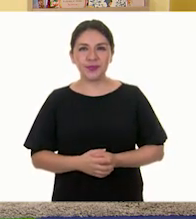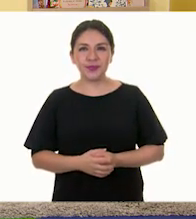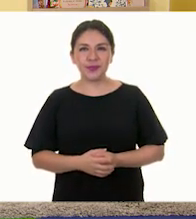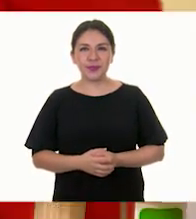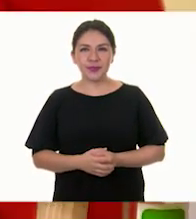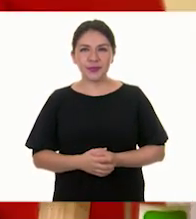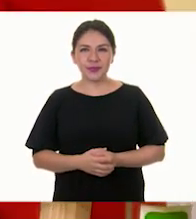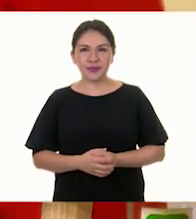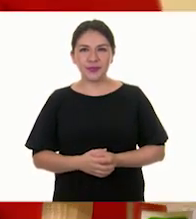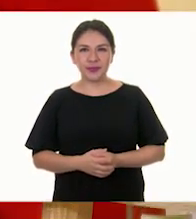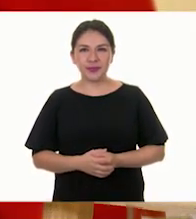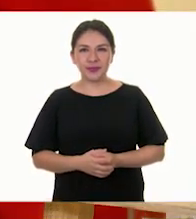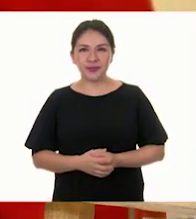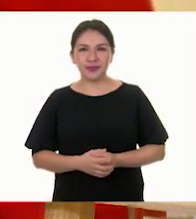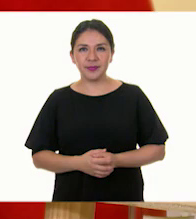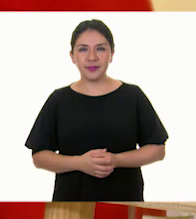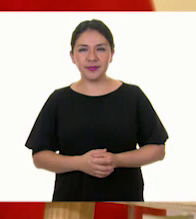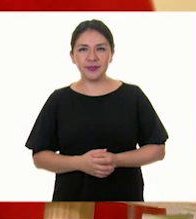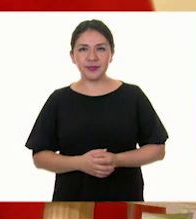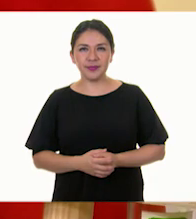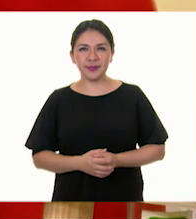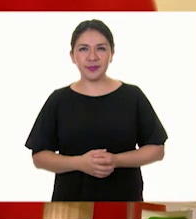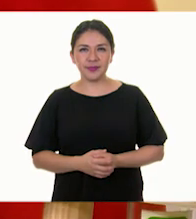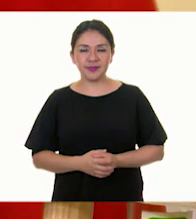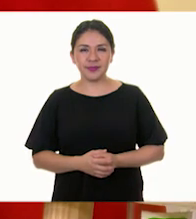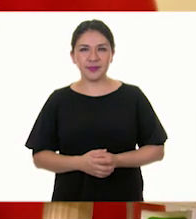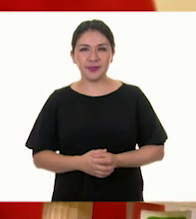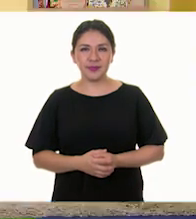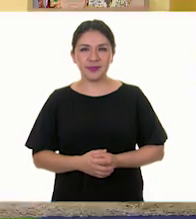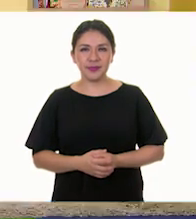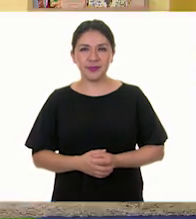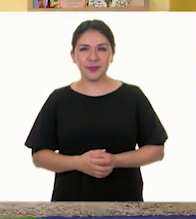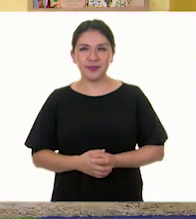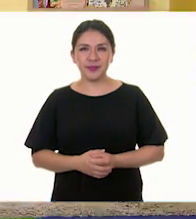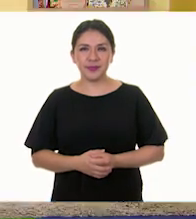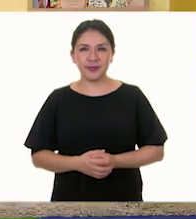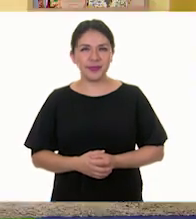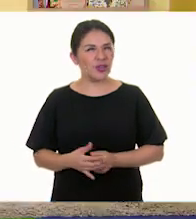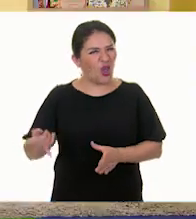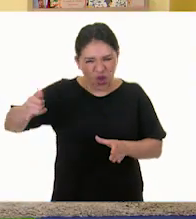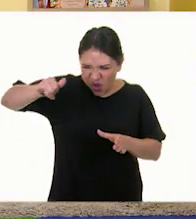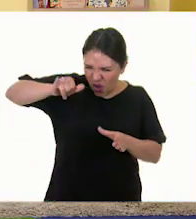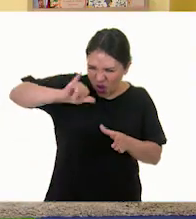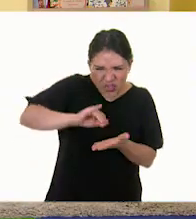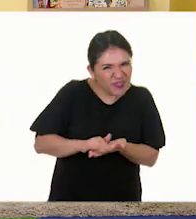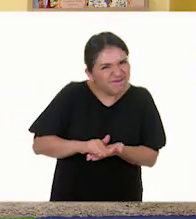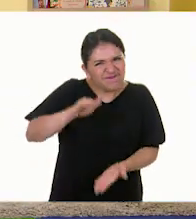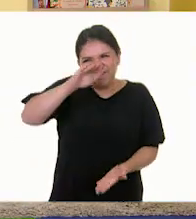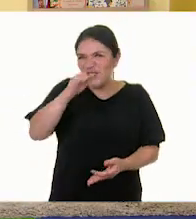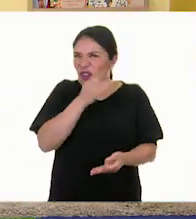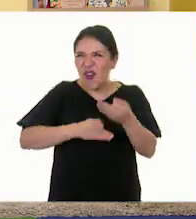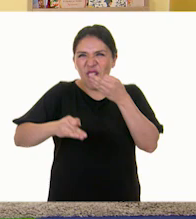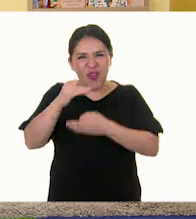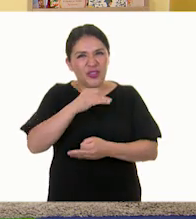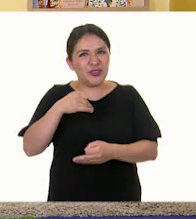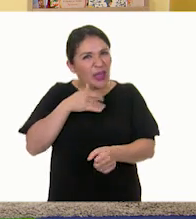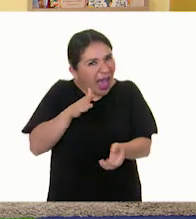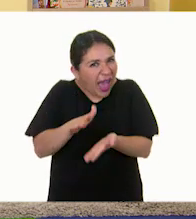tun. Todo, todo, todo, todo. Que no quede una gota.